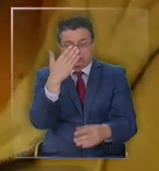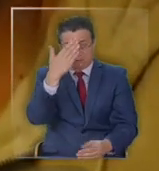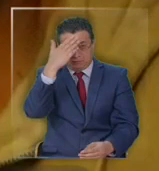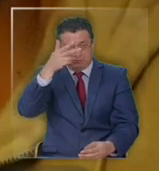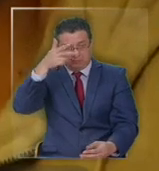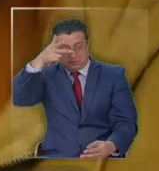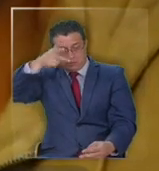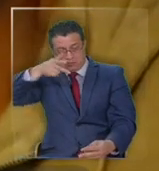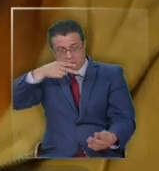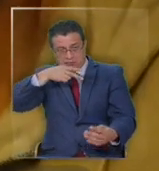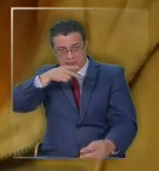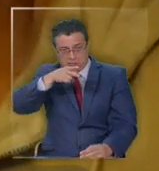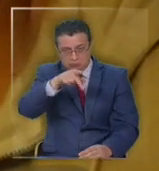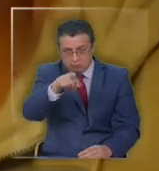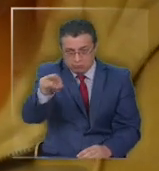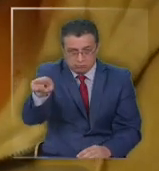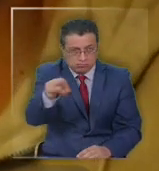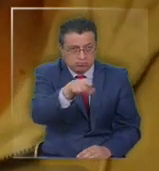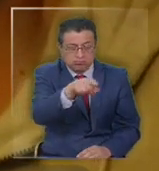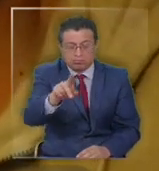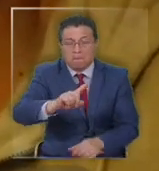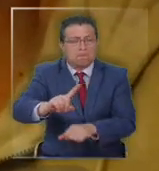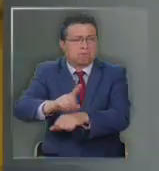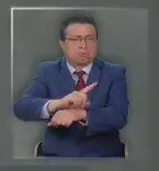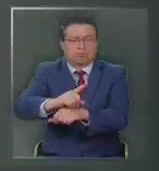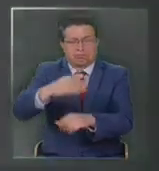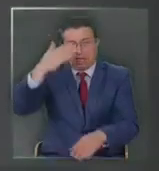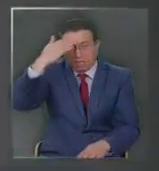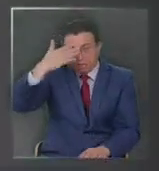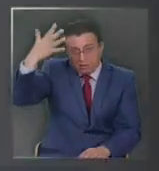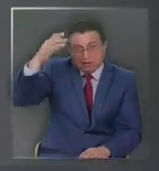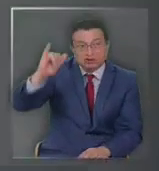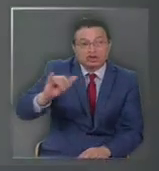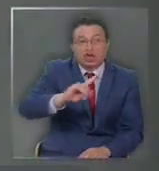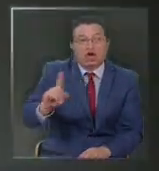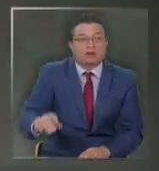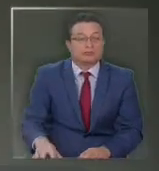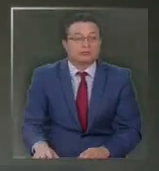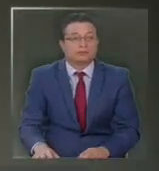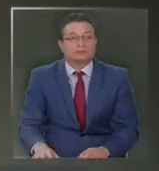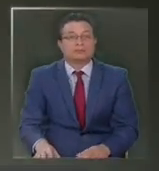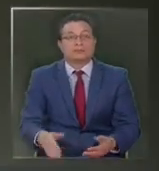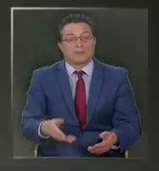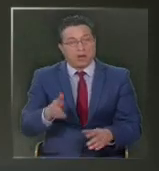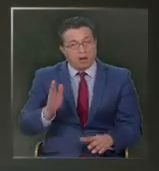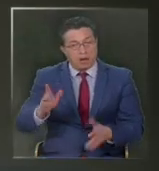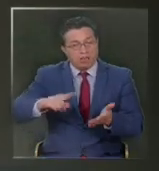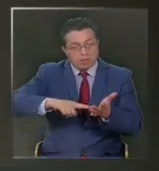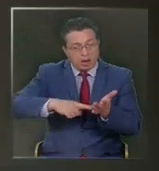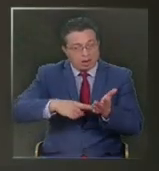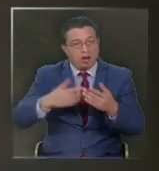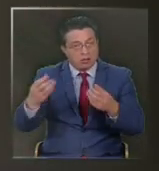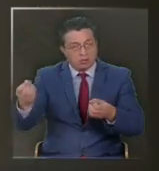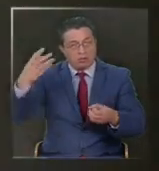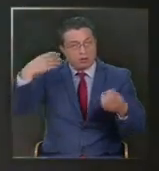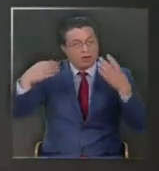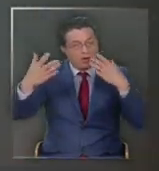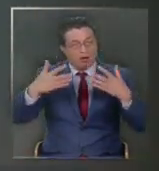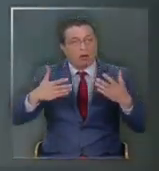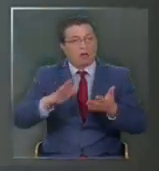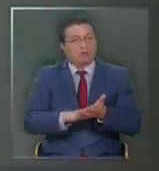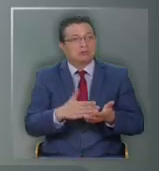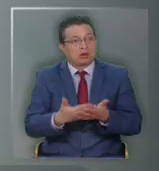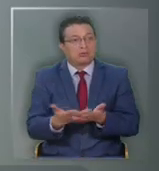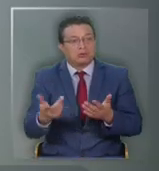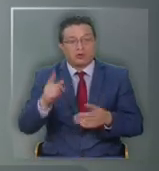la cámara, se les mide la temperatura en forma instantánea. Avances al servicio de la salud. Ideas que parecen